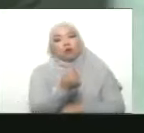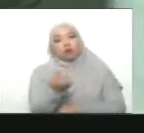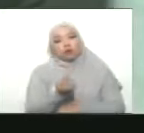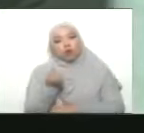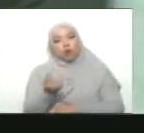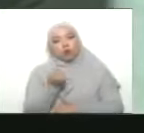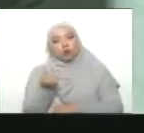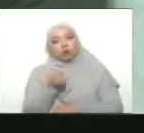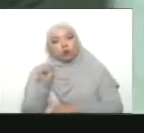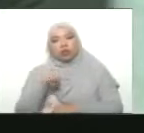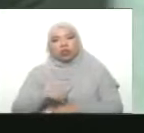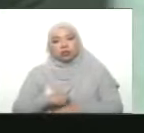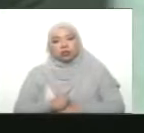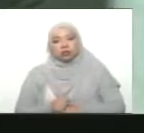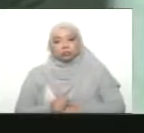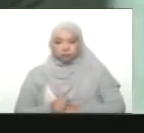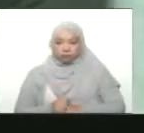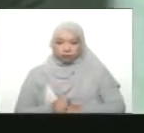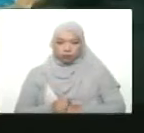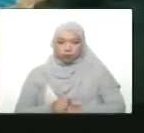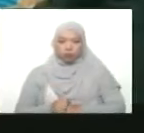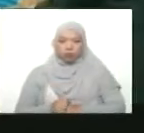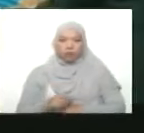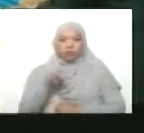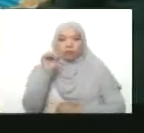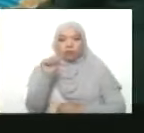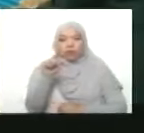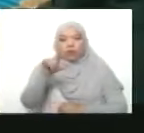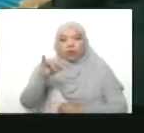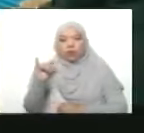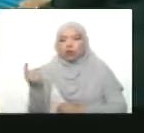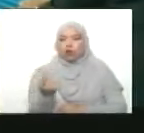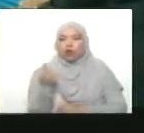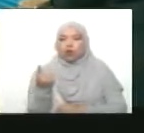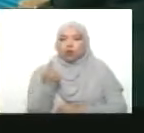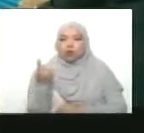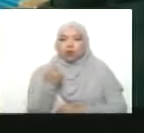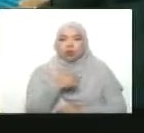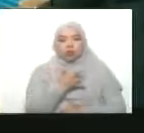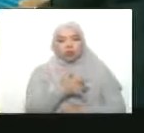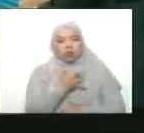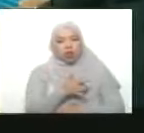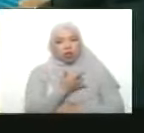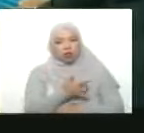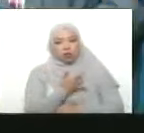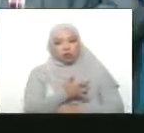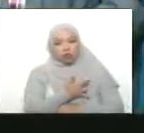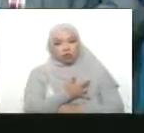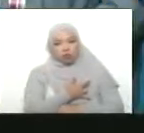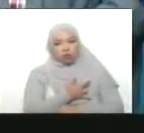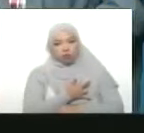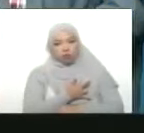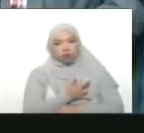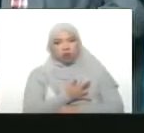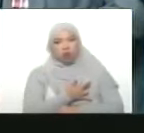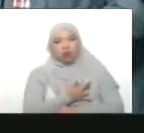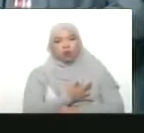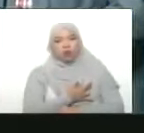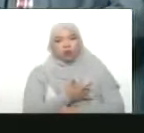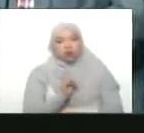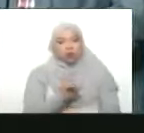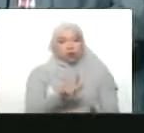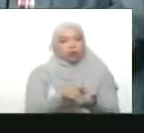verdad? Así es. Ali es el único que yo siento que en cada